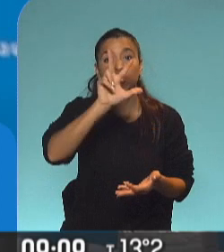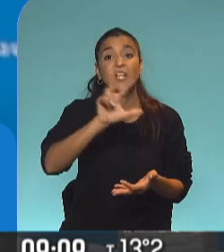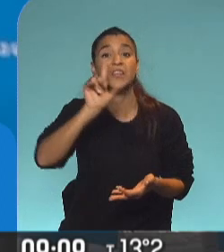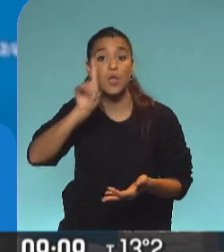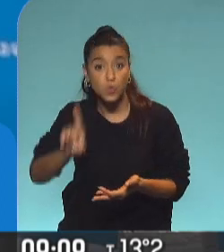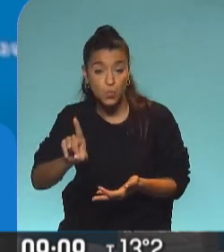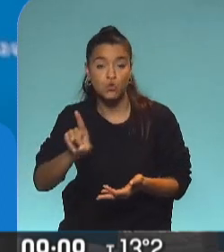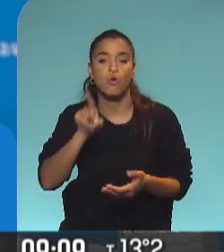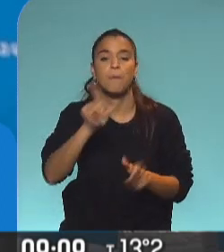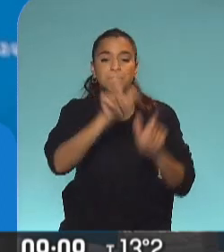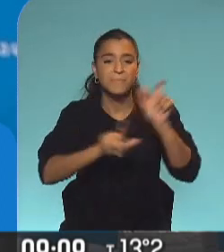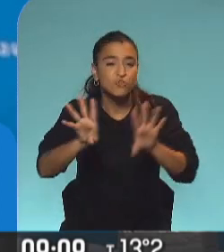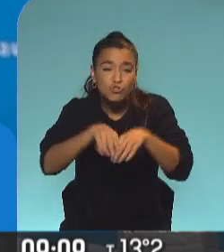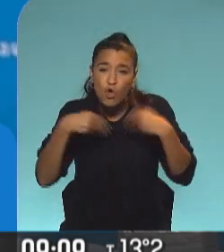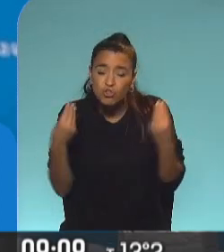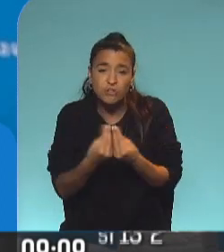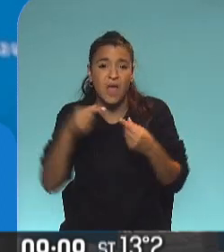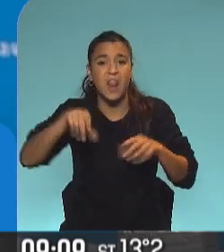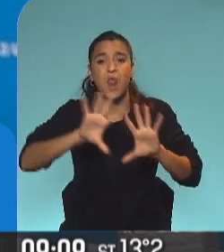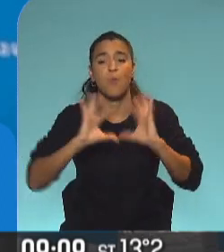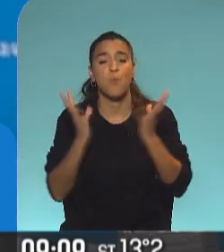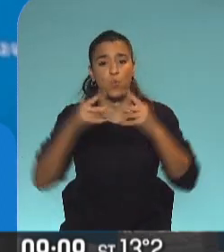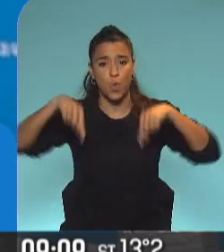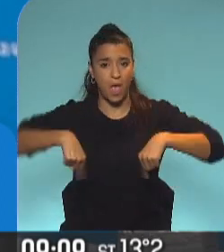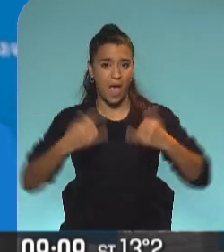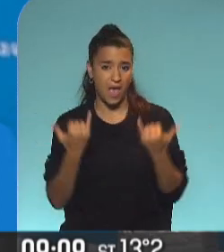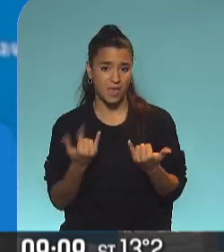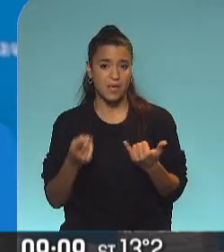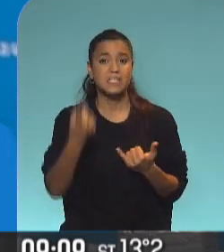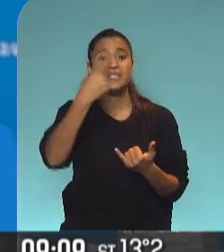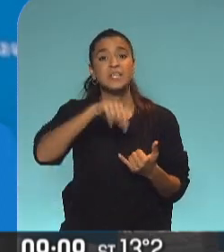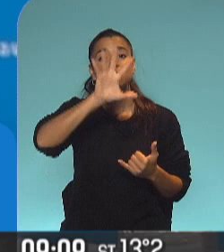8.860.331 son los casos totales que hay en el mundo actualmente.